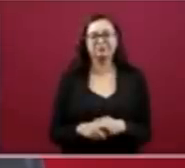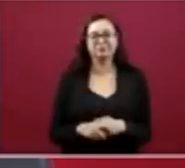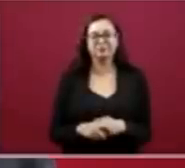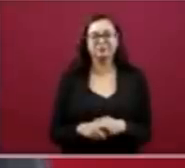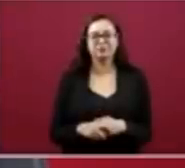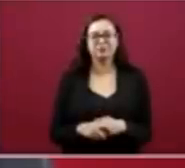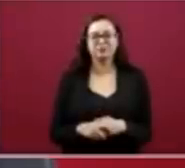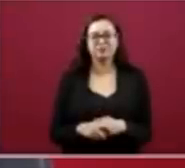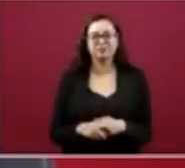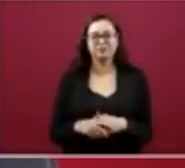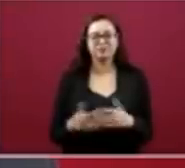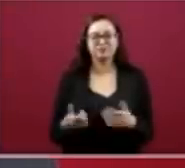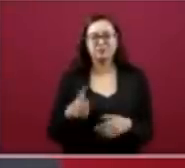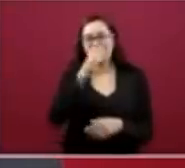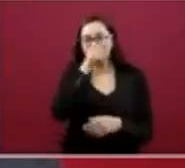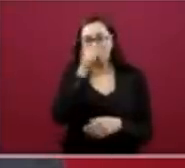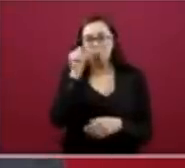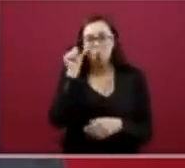Juárez,